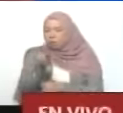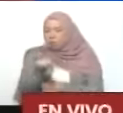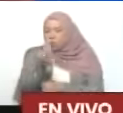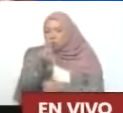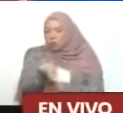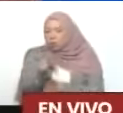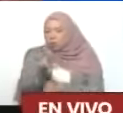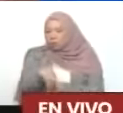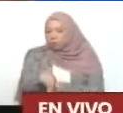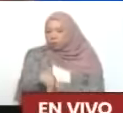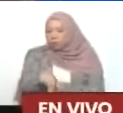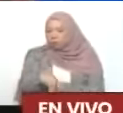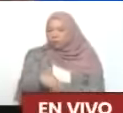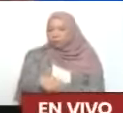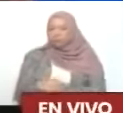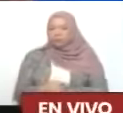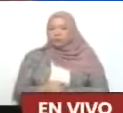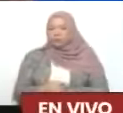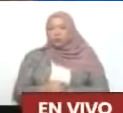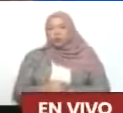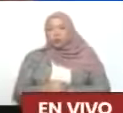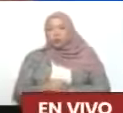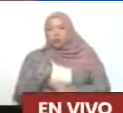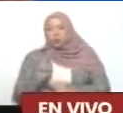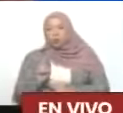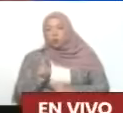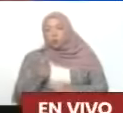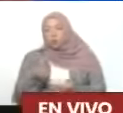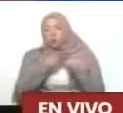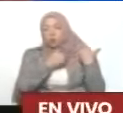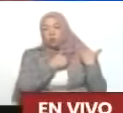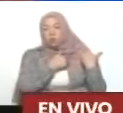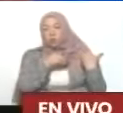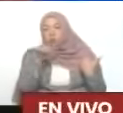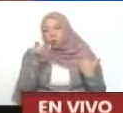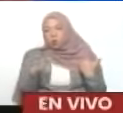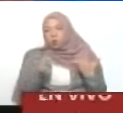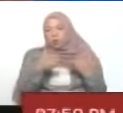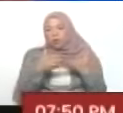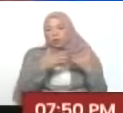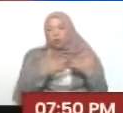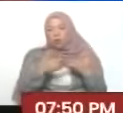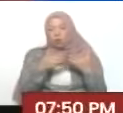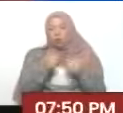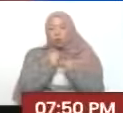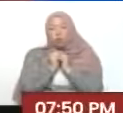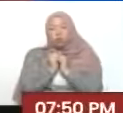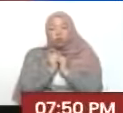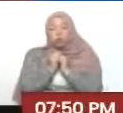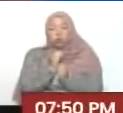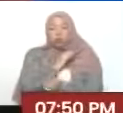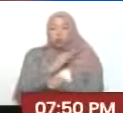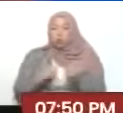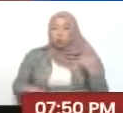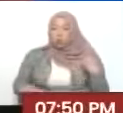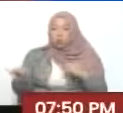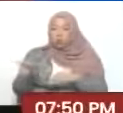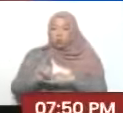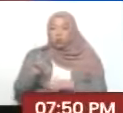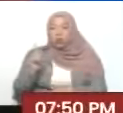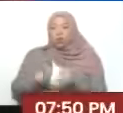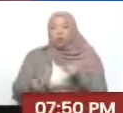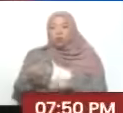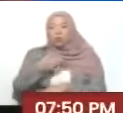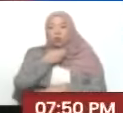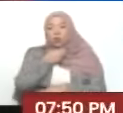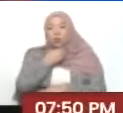Maldonado, que estuvo en Venezuela, él es un apóstol muy reconocido en Estados Unidos, en el mundo, y algunos pastores y pastoras